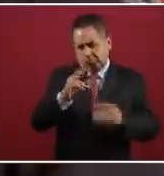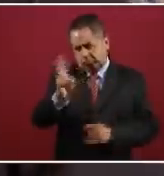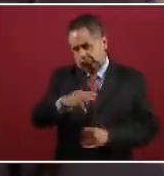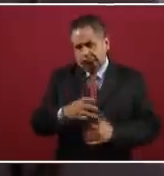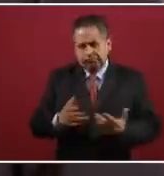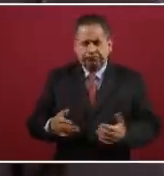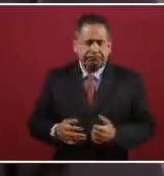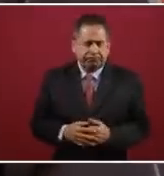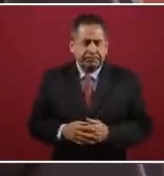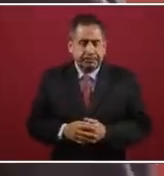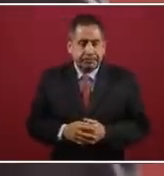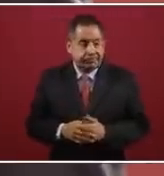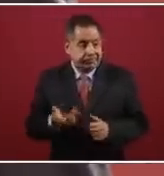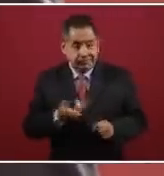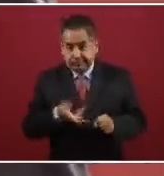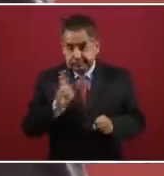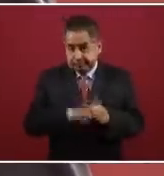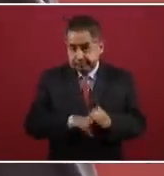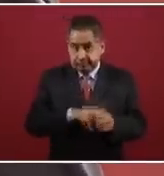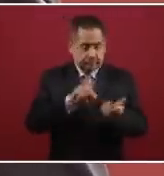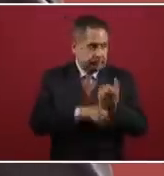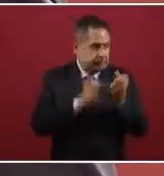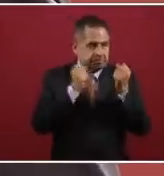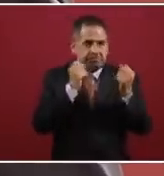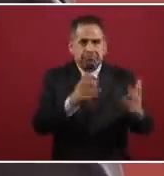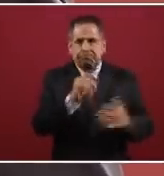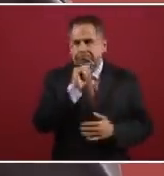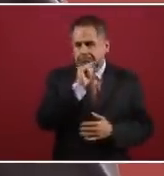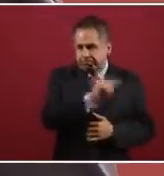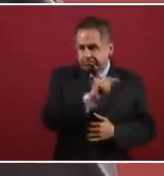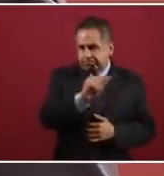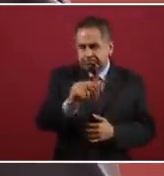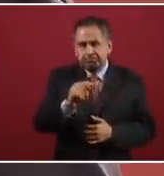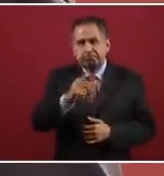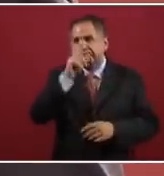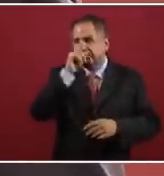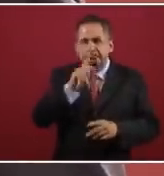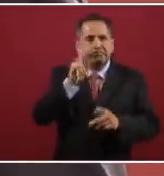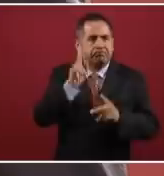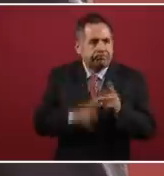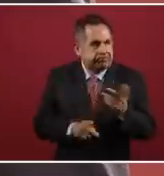de centros de salud y de hospitales inconclusos.